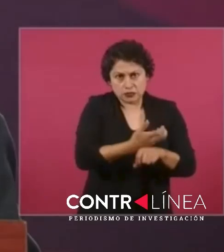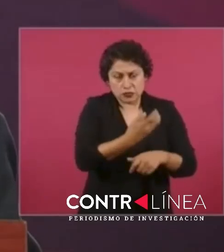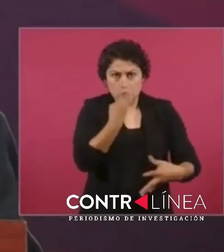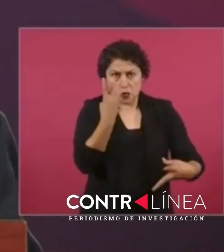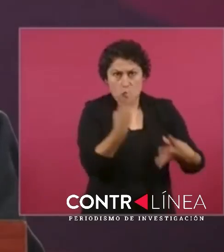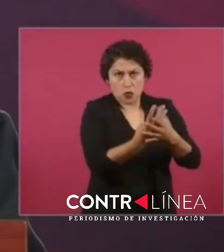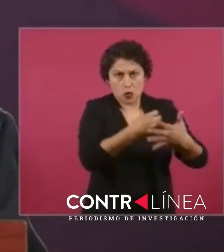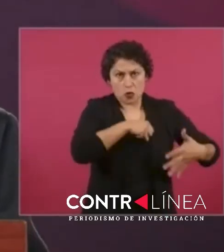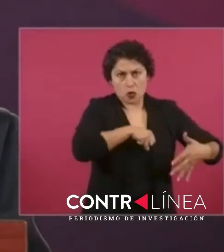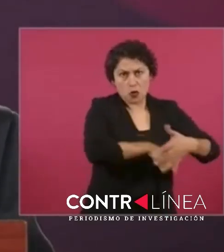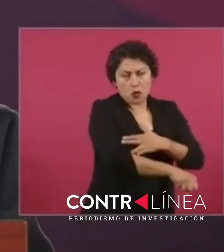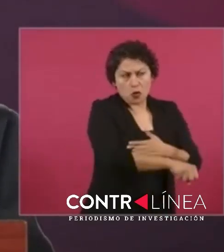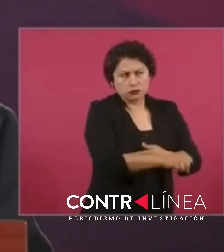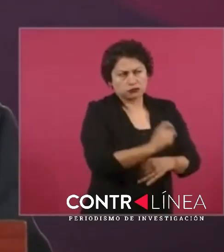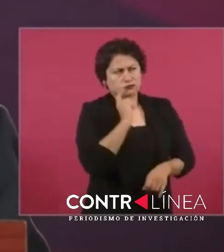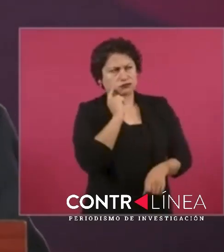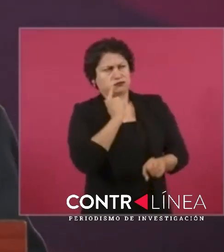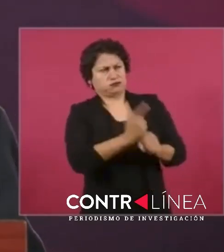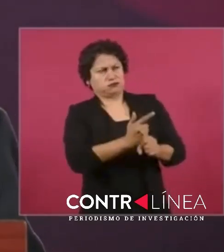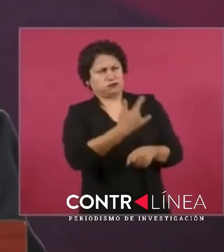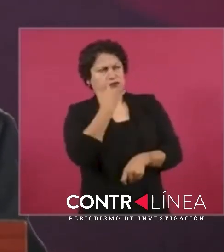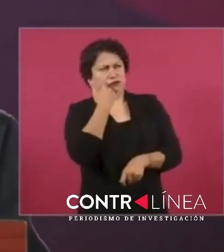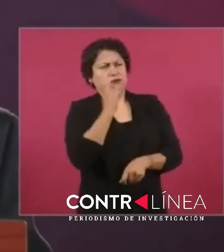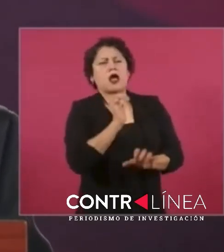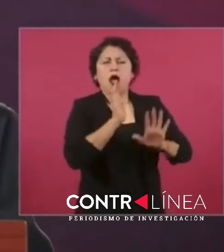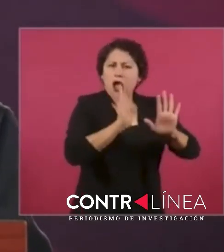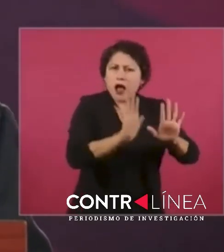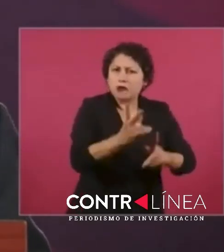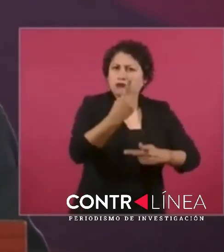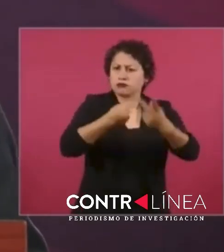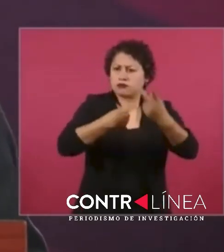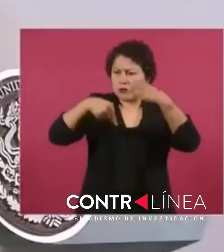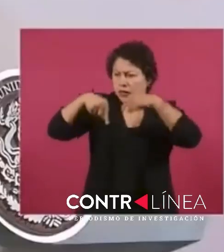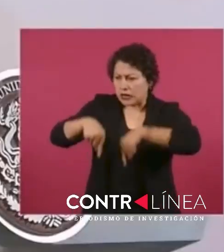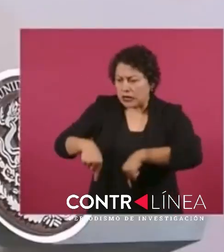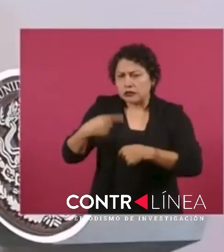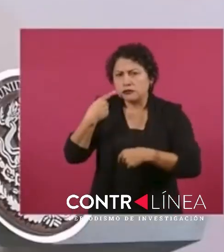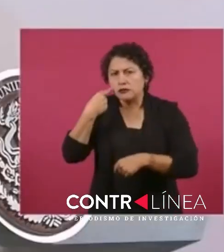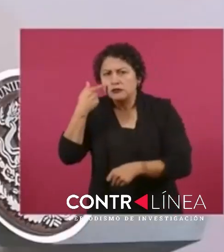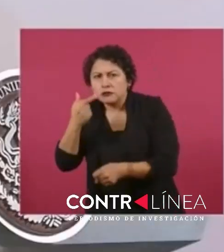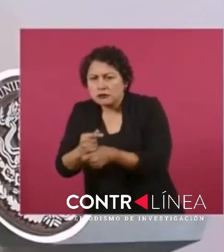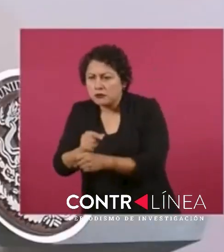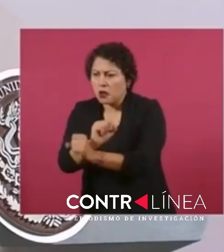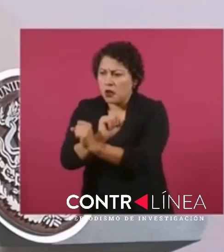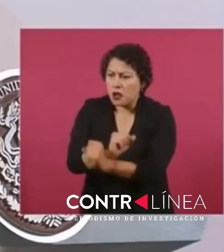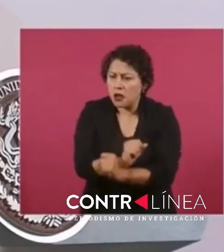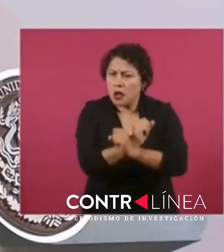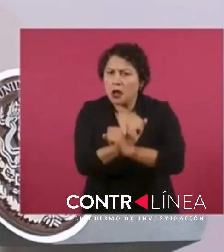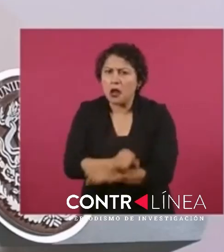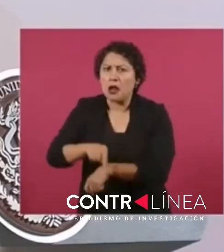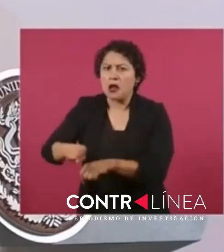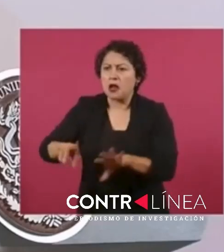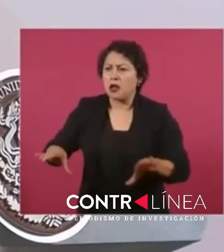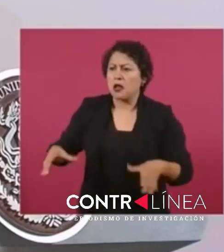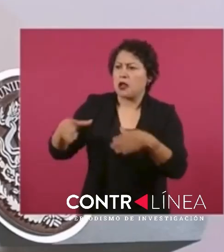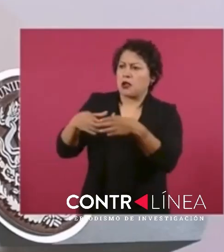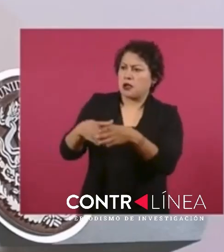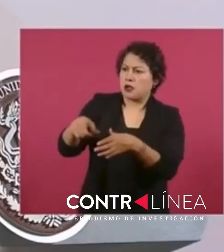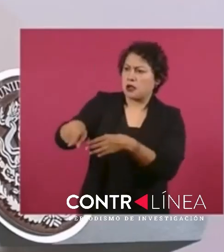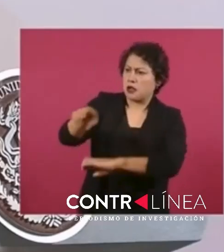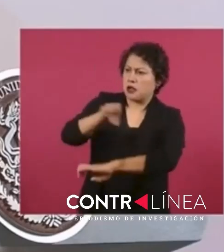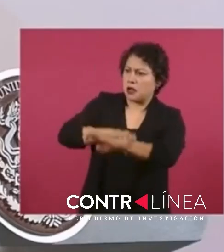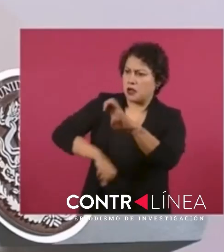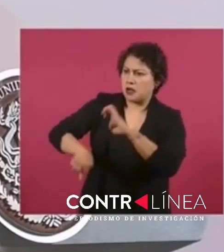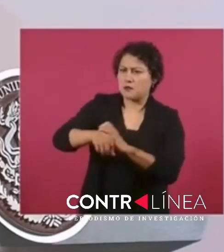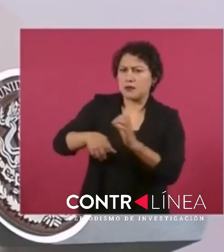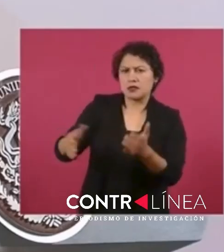verdad, si aquí había esclavitud, si aquí se reprimía a los yaquis, si aquí se despojaba a las grandes empresas para obtener petróleo y